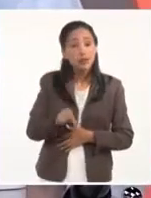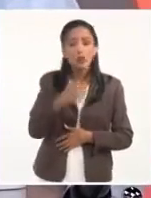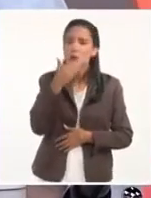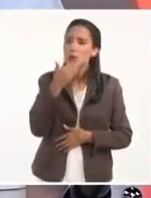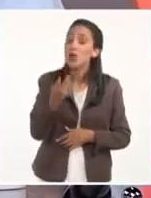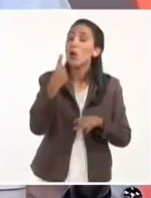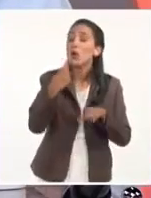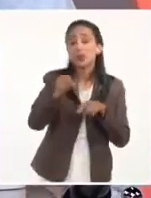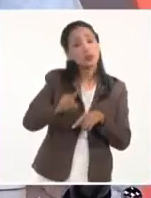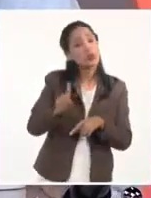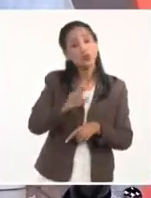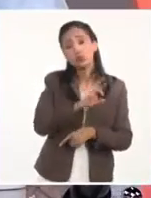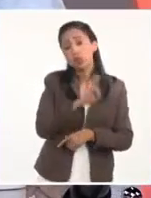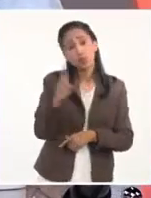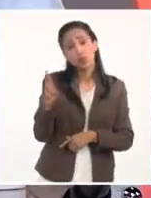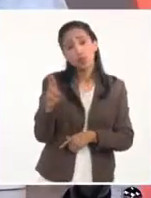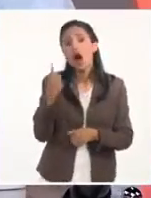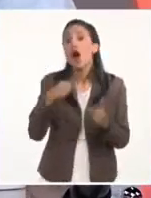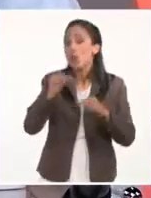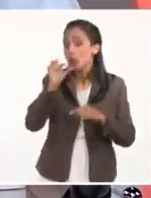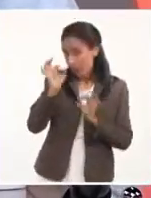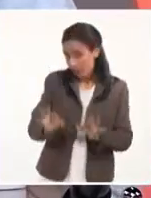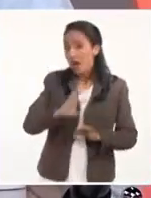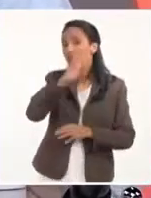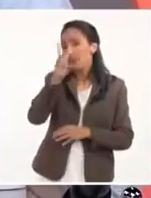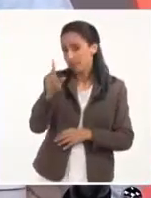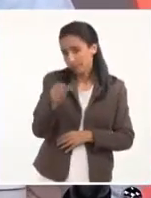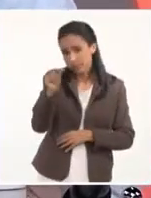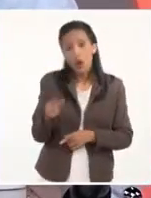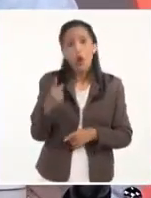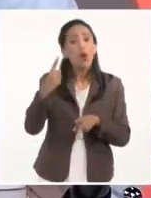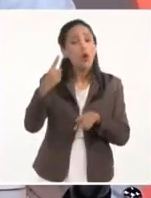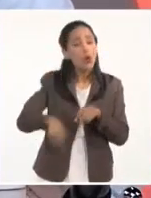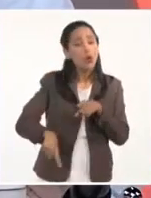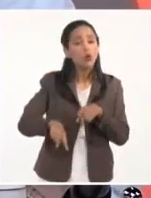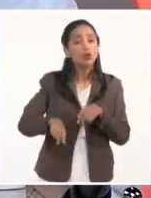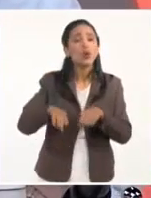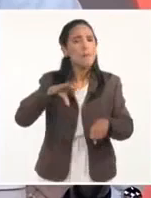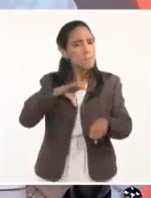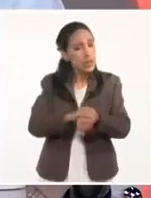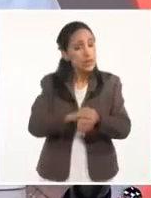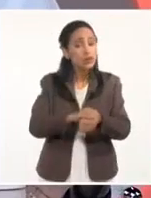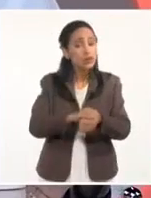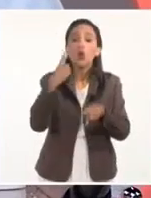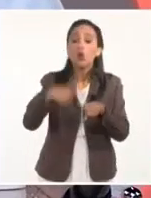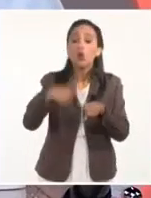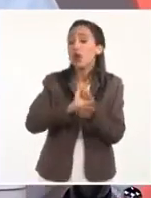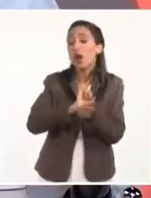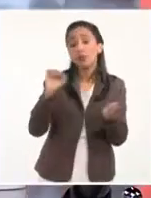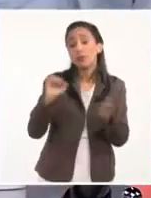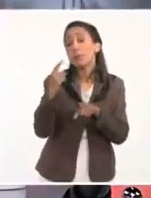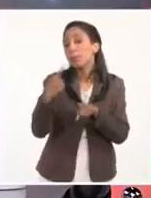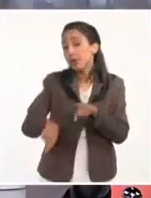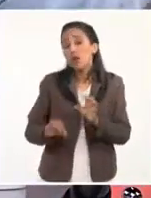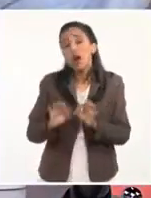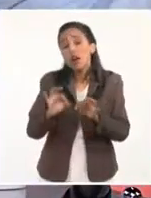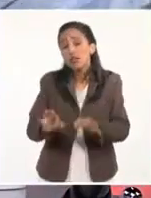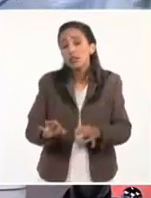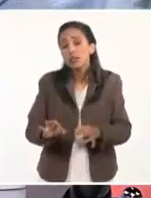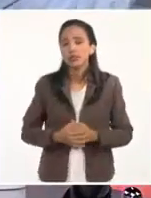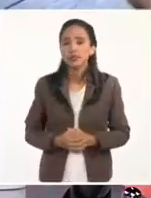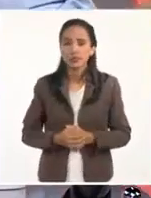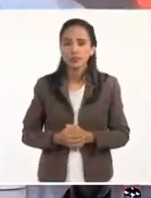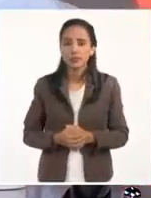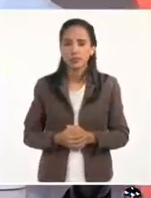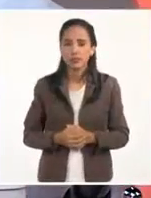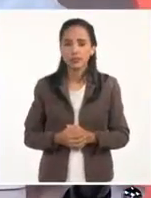otros algunos han sido delincuentes ha estado preso han salido para la hoguera un barrio al que se puede contar cualquier revolución puede contar y te puedo decir tirarla después